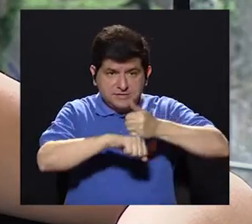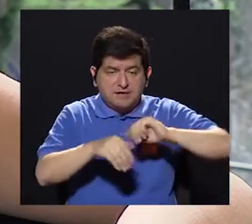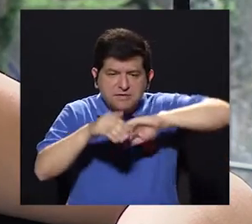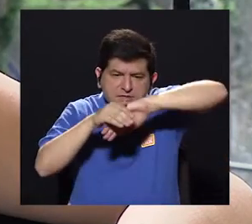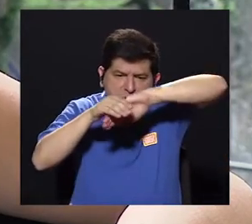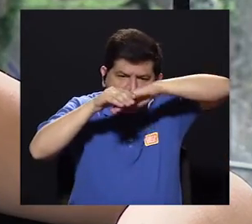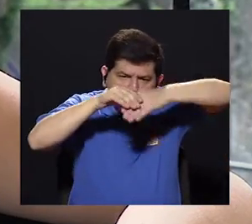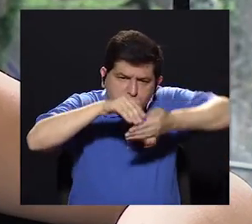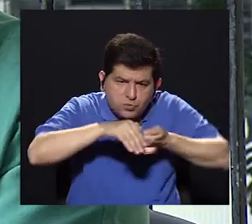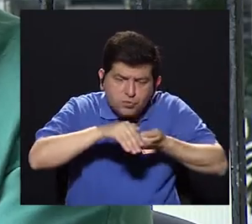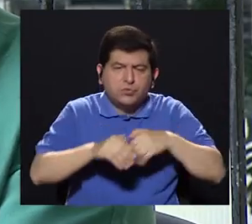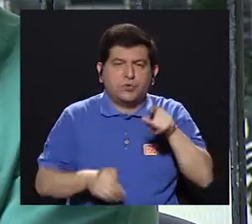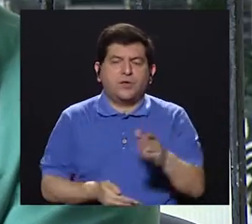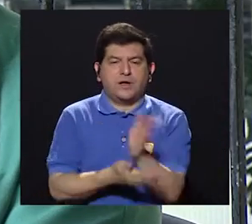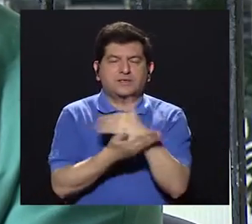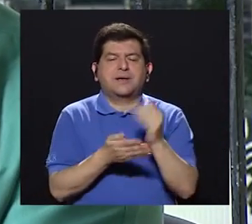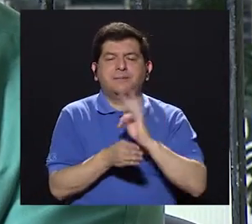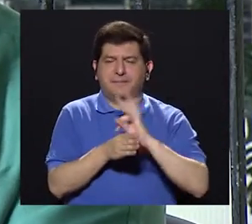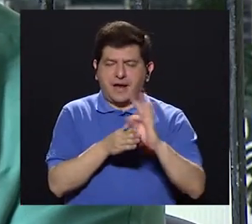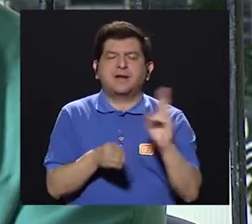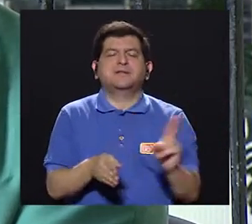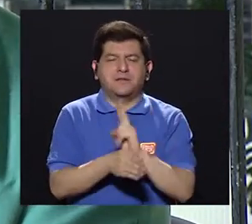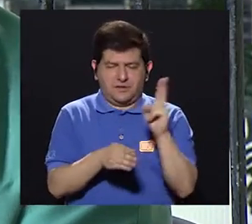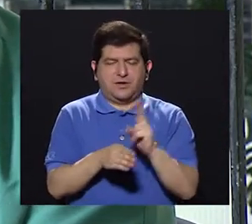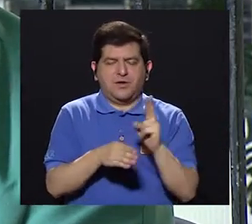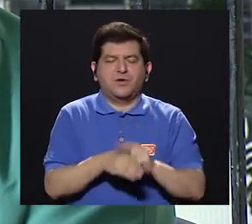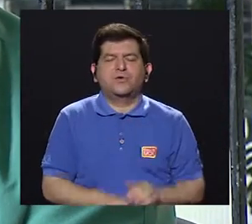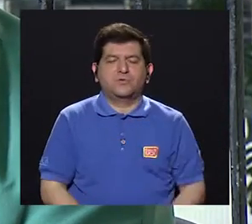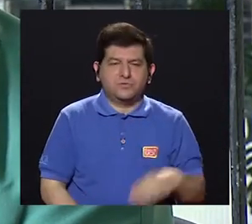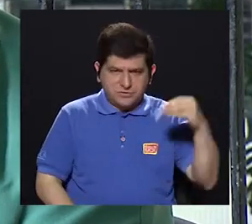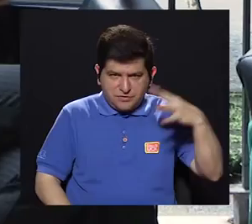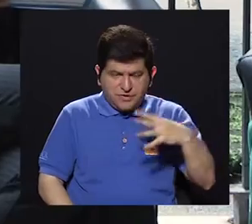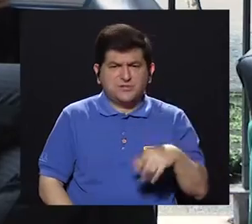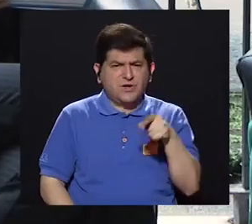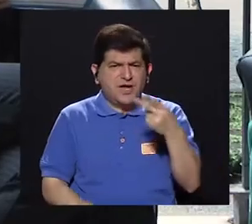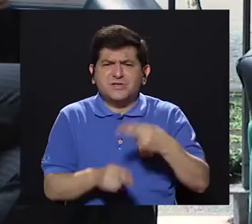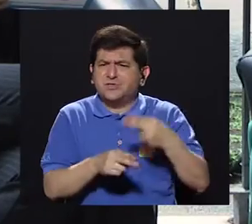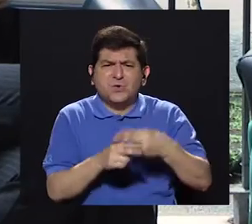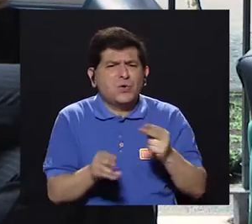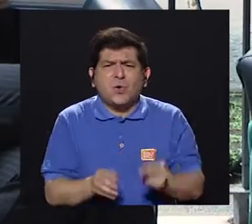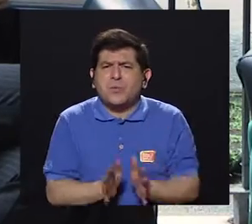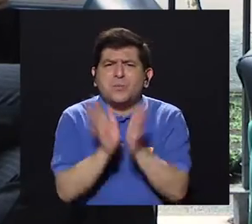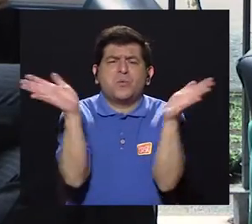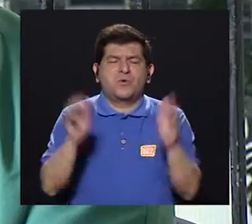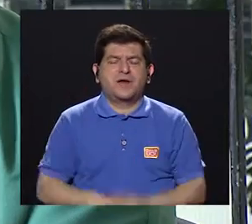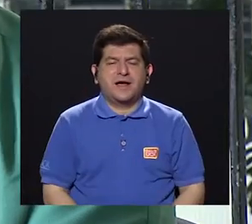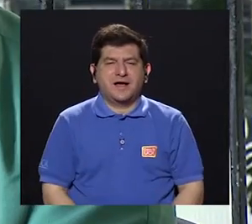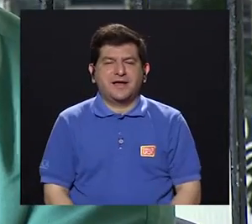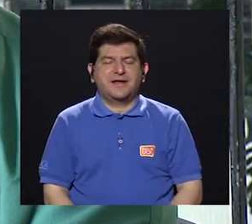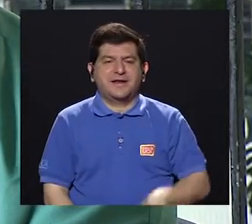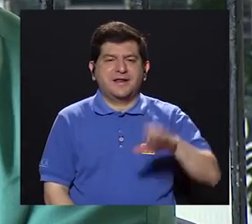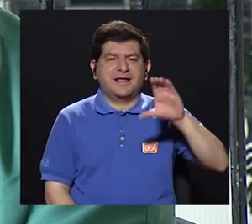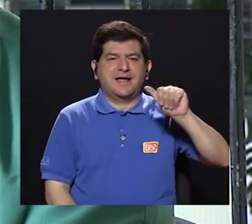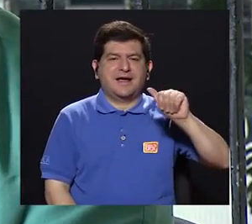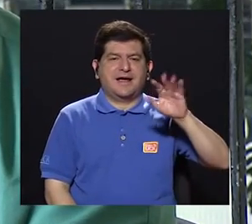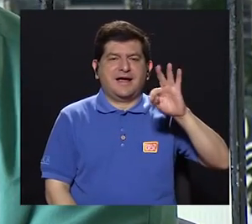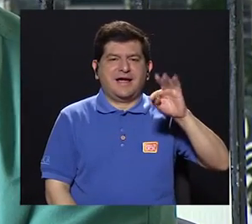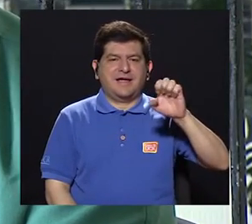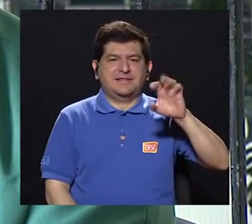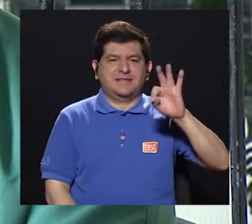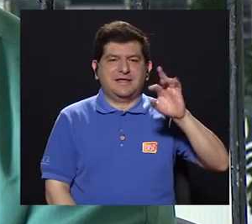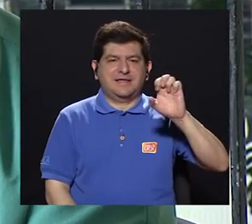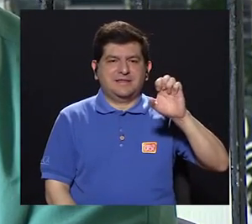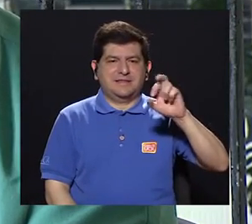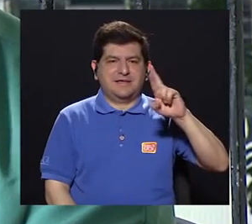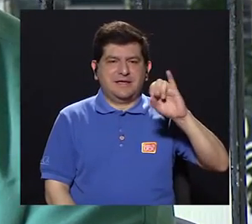Esa es la parte terapéutica también que utiliza la radiación. ¿Eso tiene un nombre popular? Se llama cateterismo cardíaco y